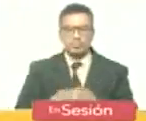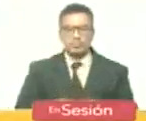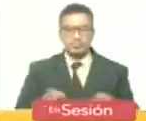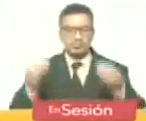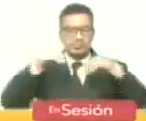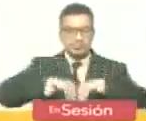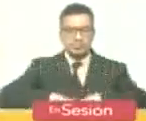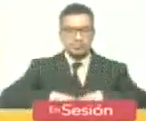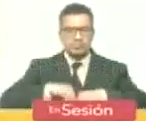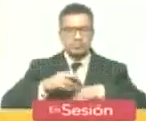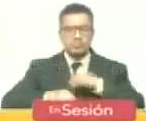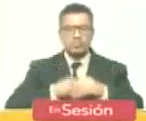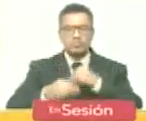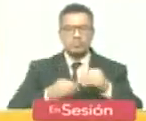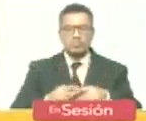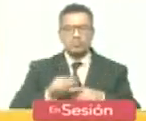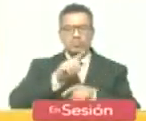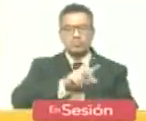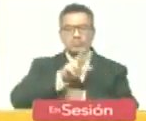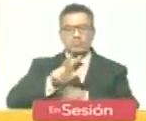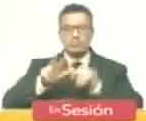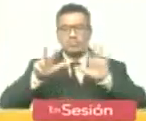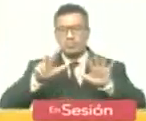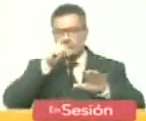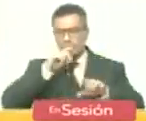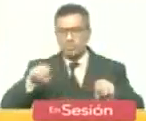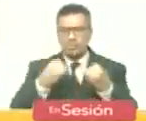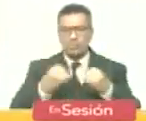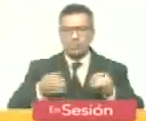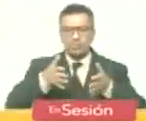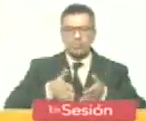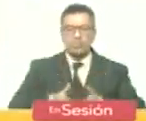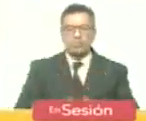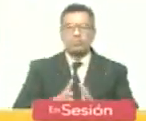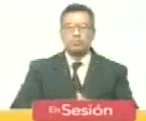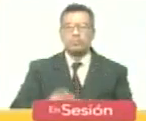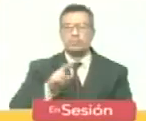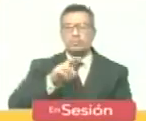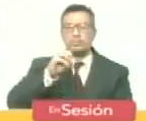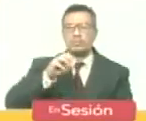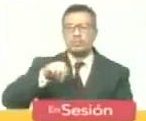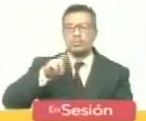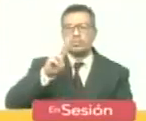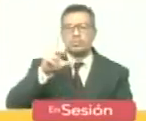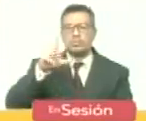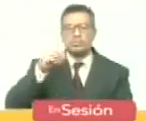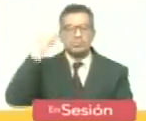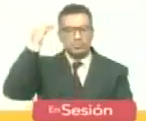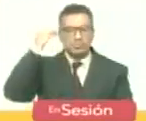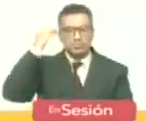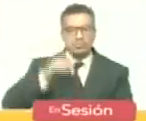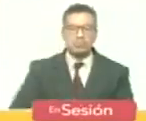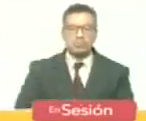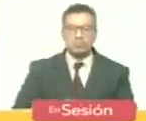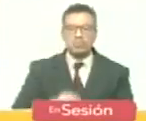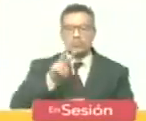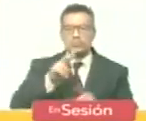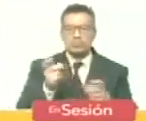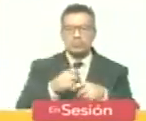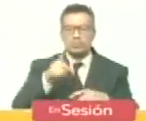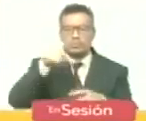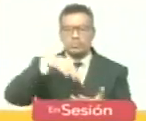Acuerdo con motivo del 138 aniversario del nacimiento de Rómulo Gallegos. Considerando que el 2